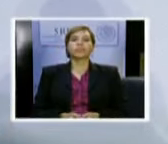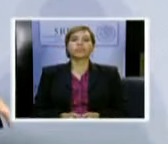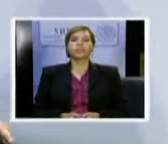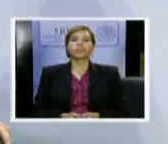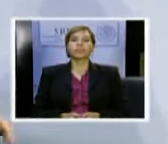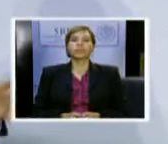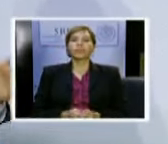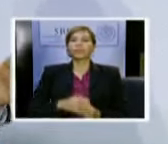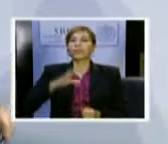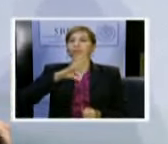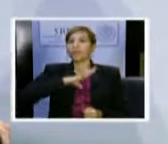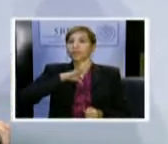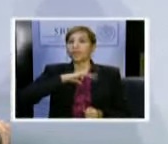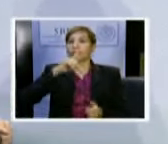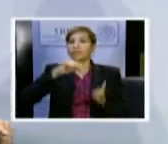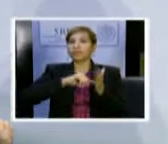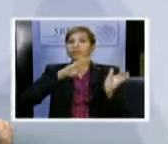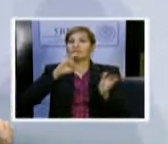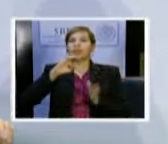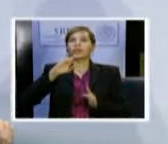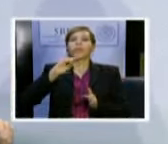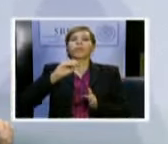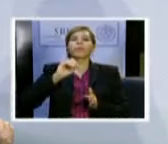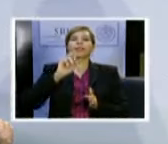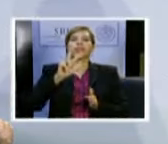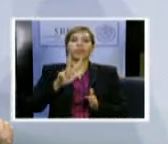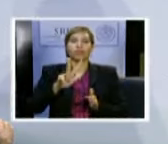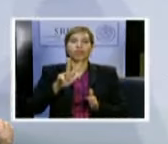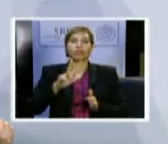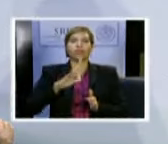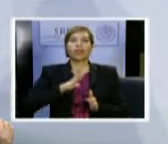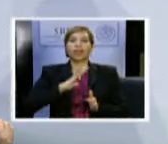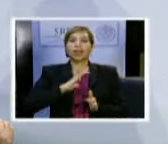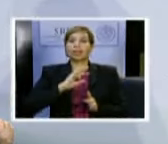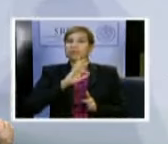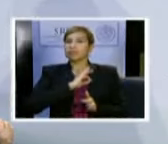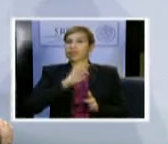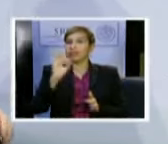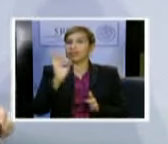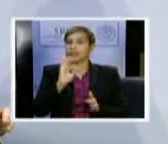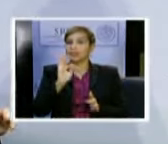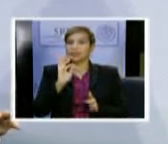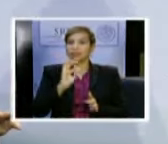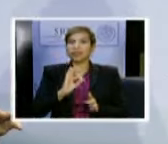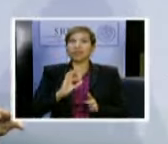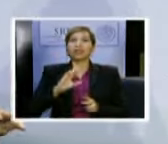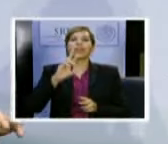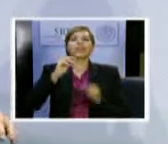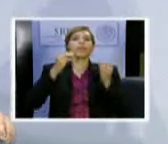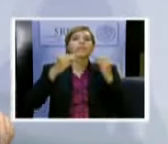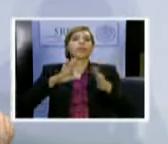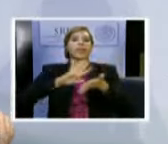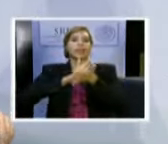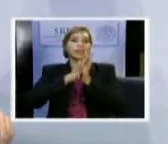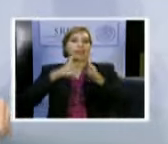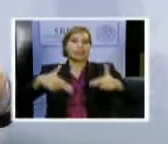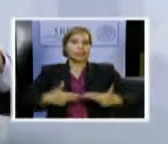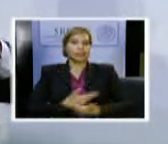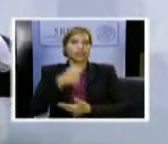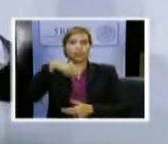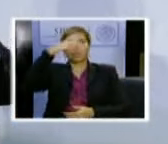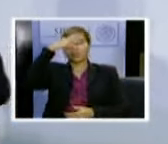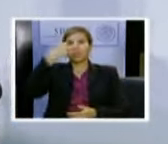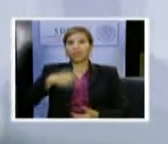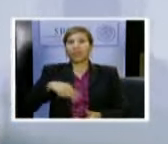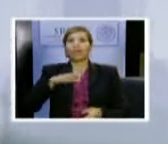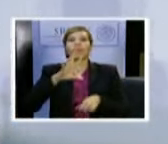hecho de que en 1998 se dio la posibilidad de la no pérdida de nacionalidad mexicana fue